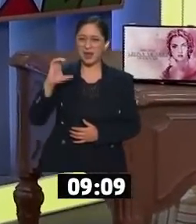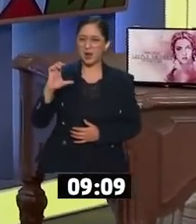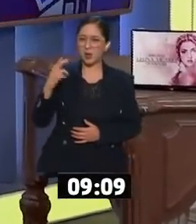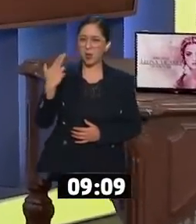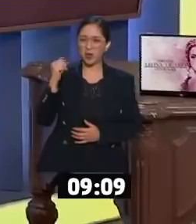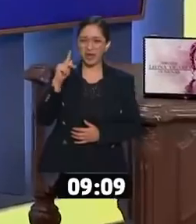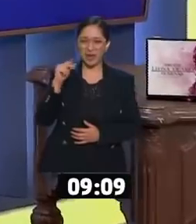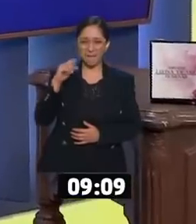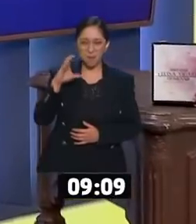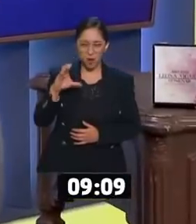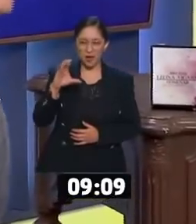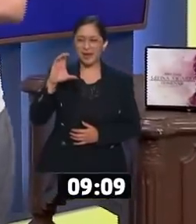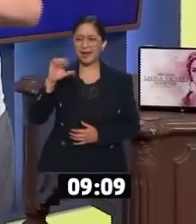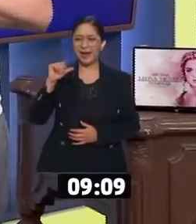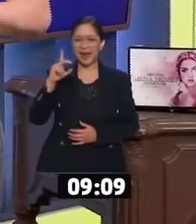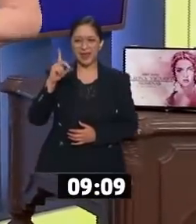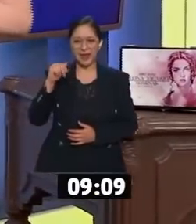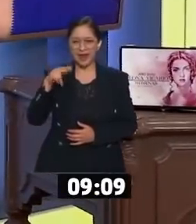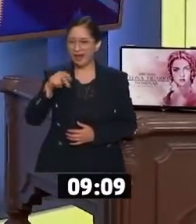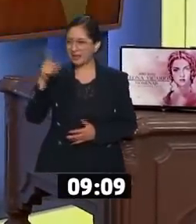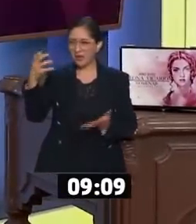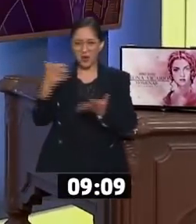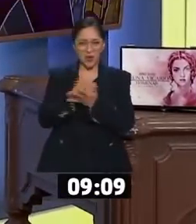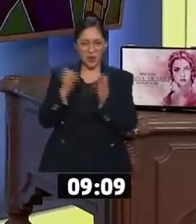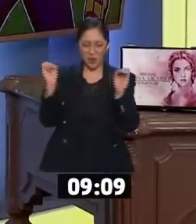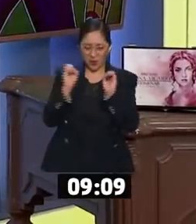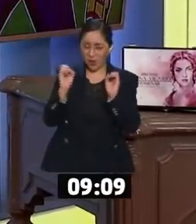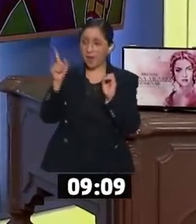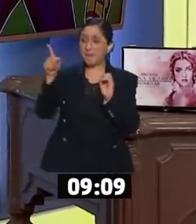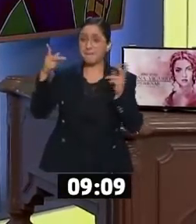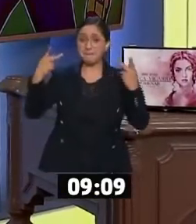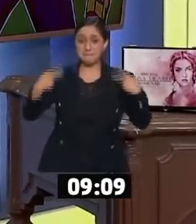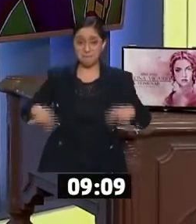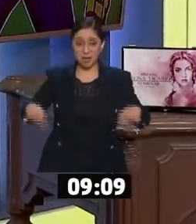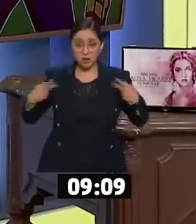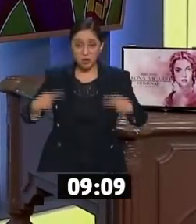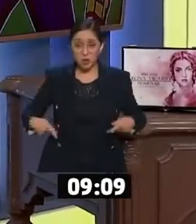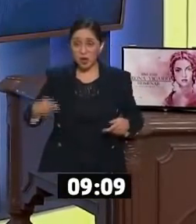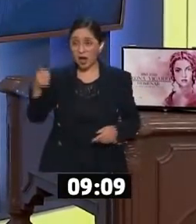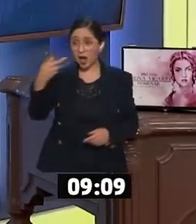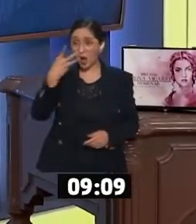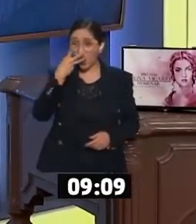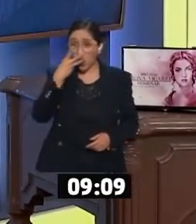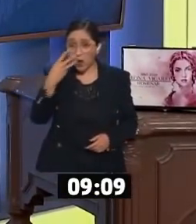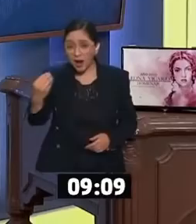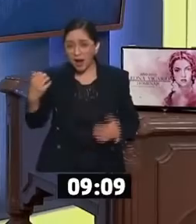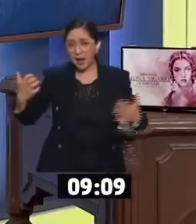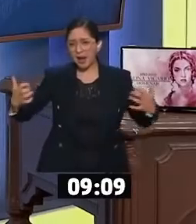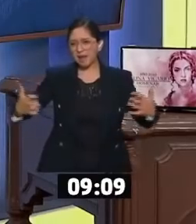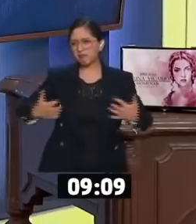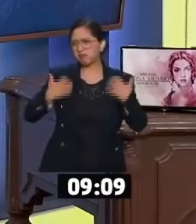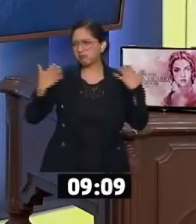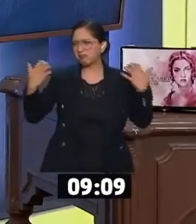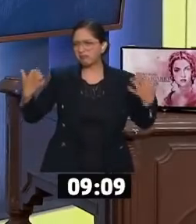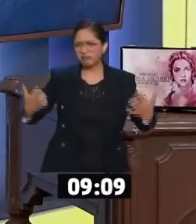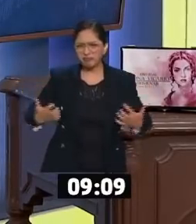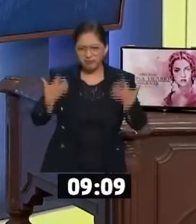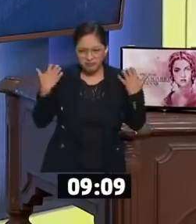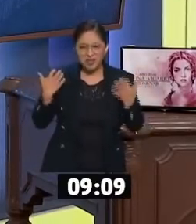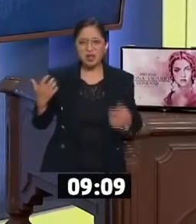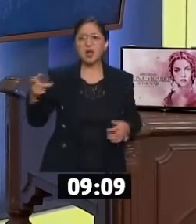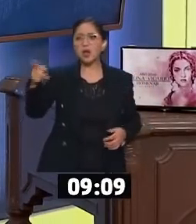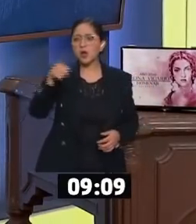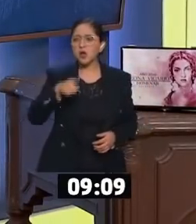es. A Cuauhtémoc Cárdenas. La gente de Coyoacán estaba muy enojada, molesta. Muy enojada. Cuando no eran todos panistas. No, más bien eran